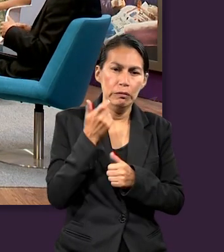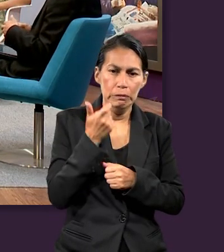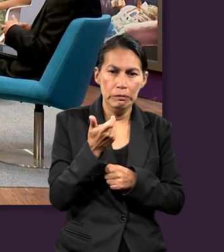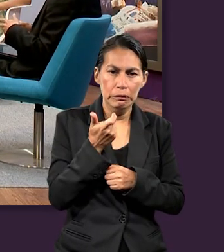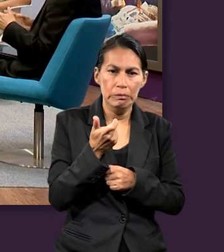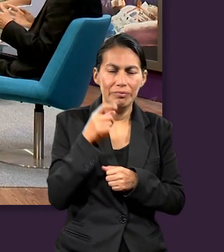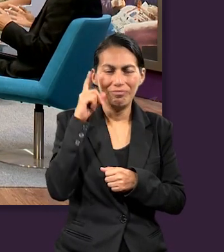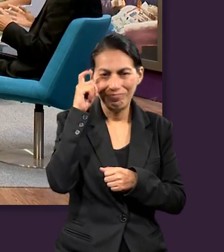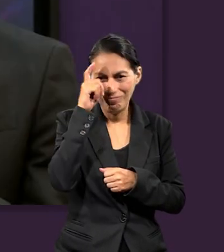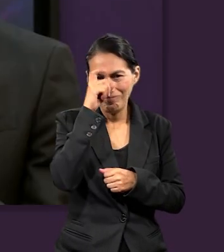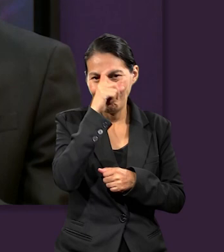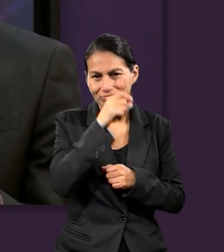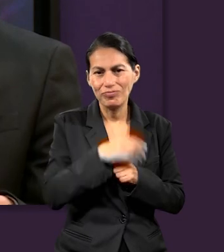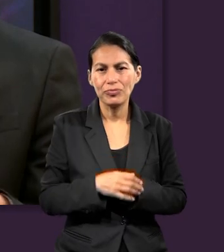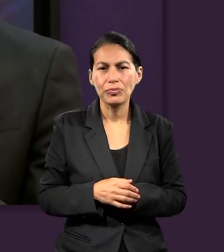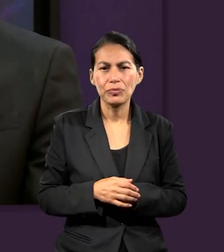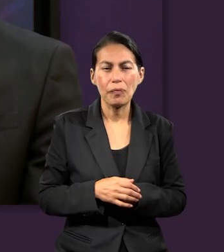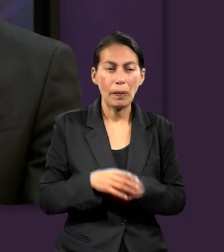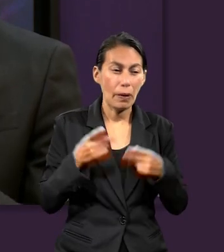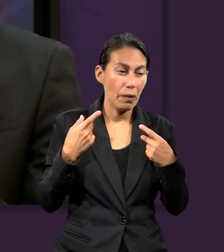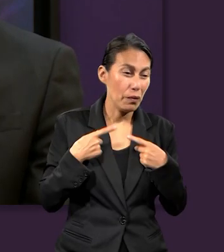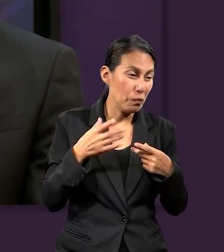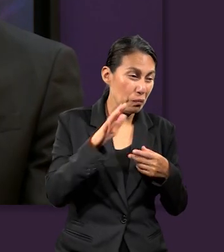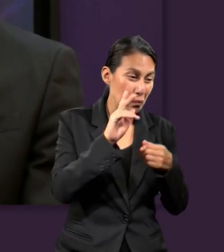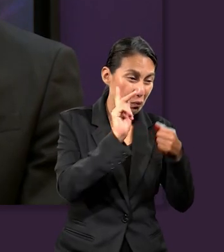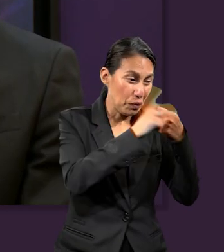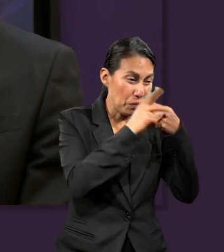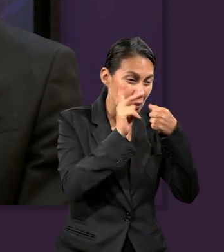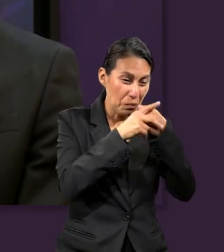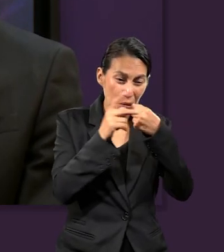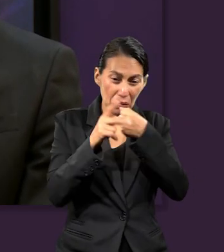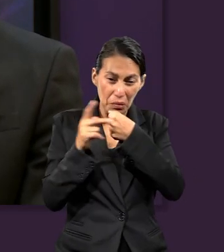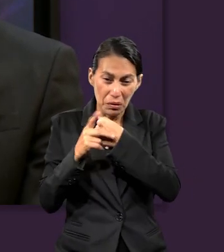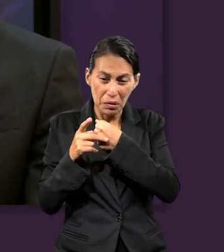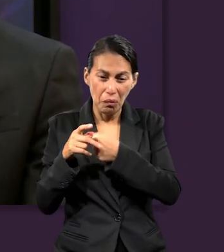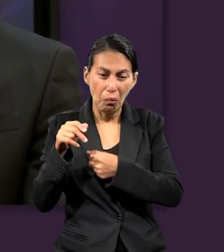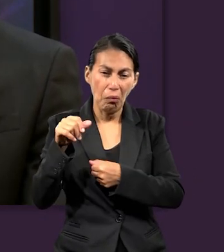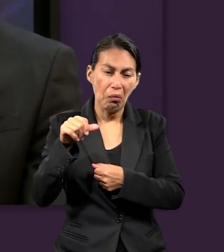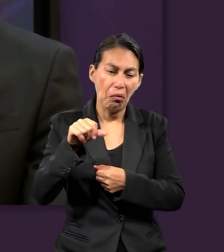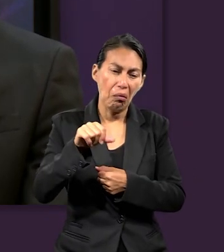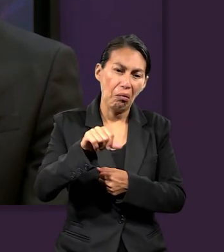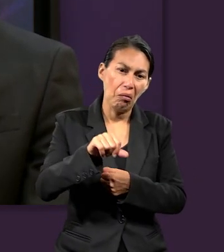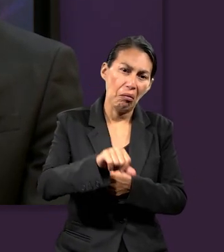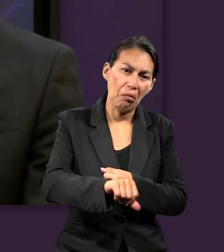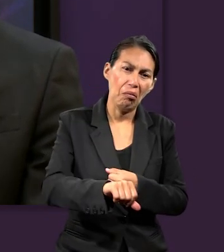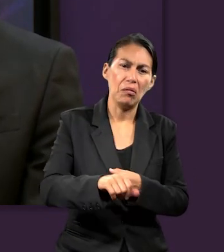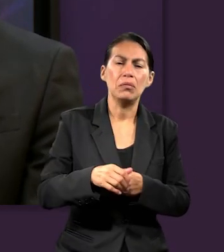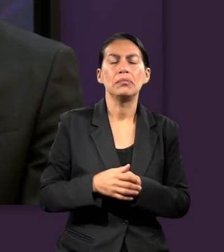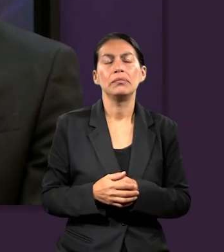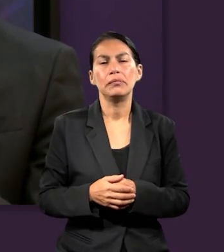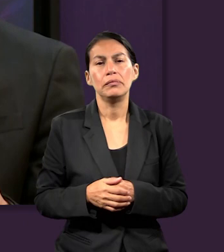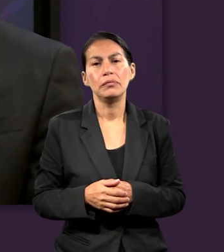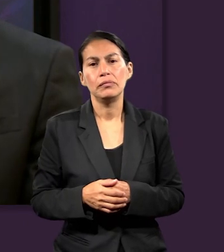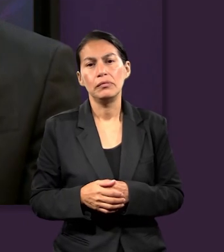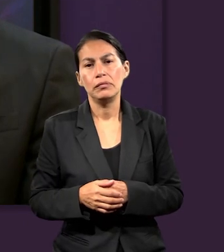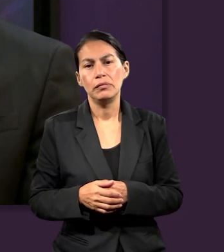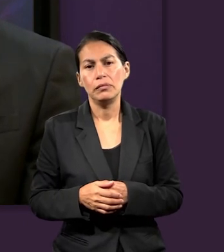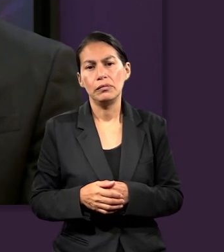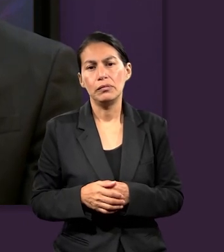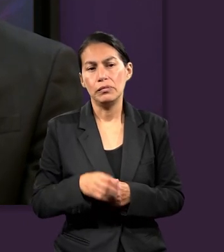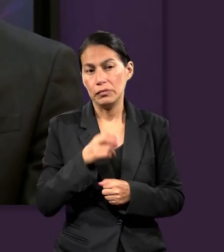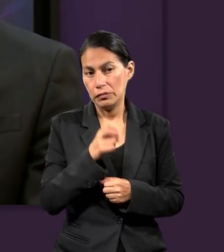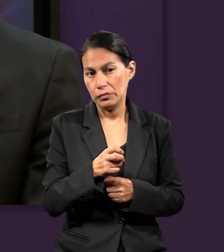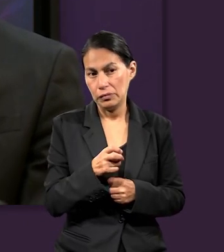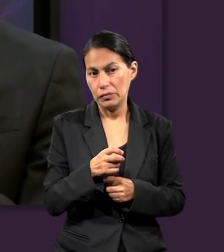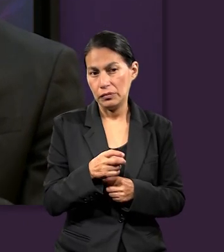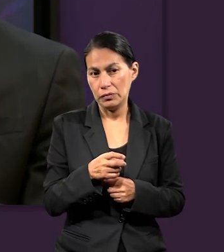de ellas estamos pasando un momento difícil donde los países están perdiendo sus sus acciones y